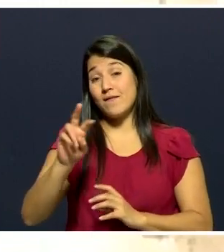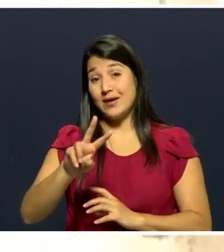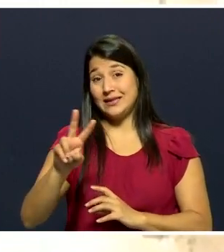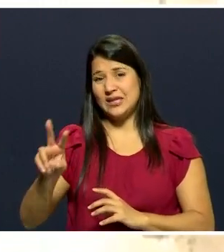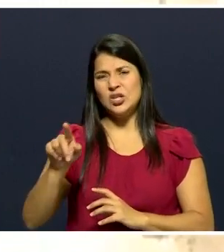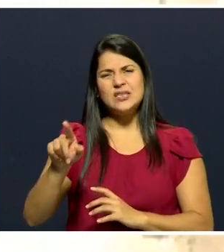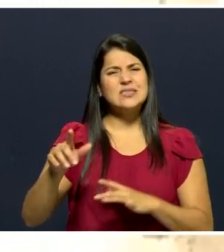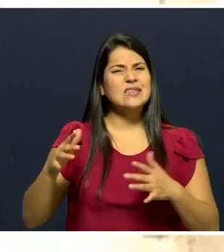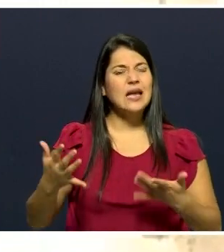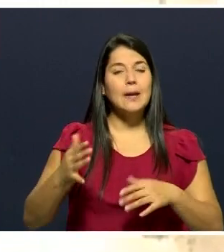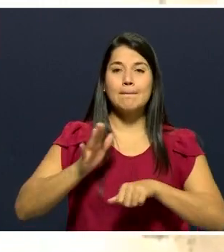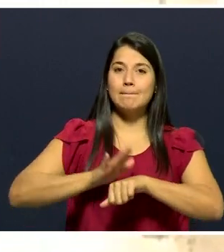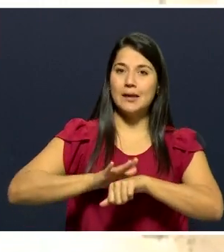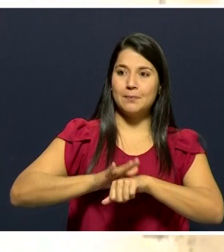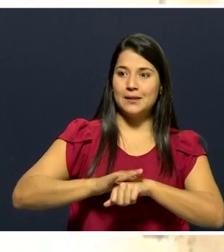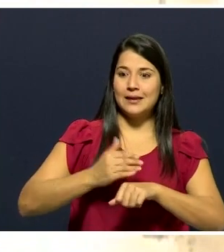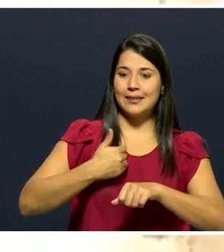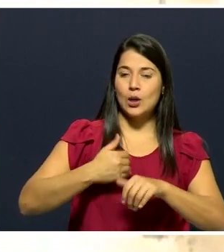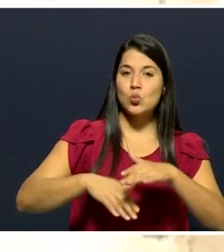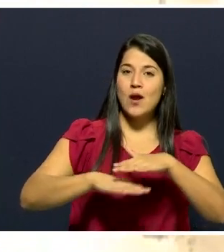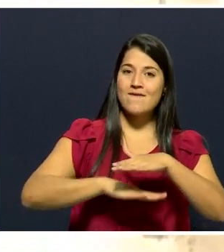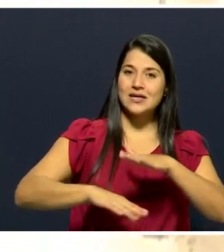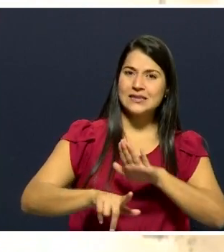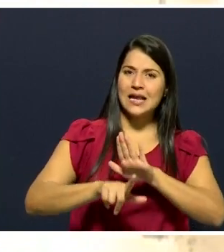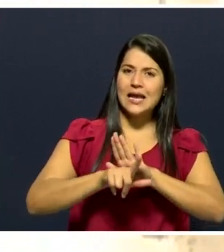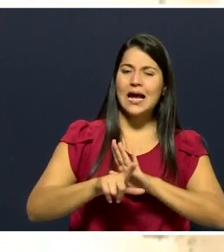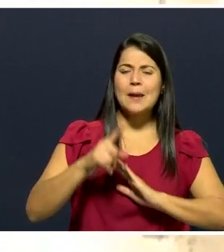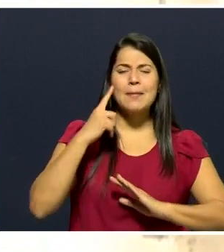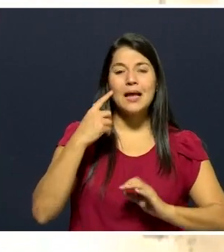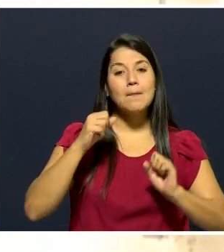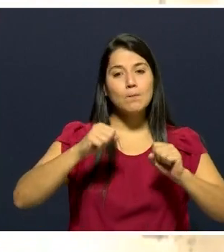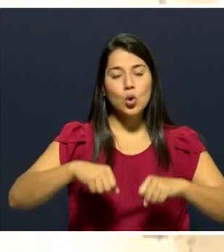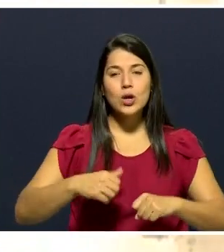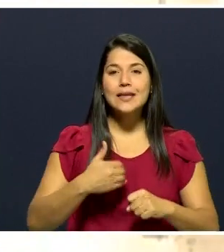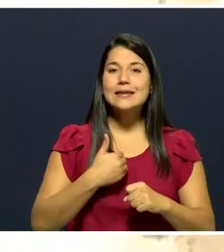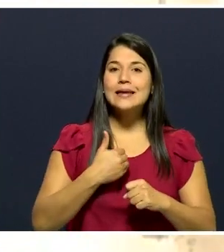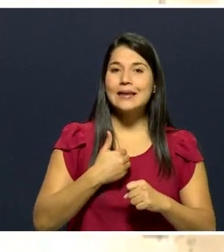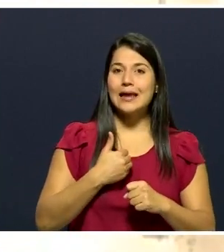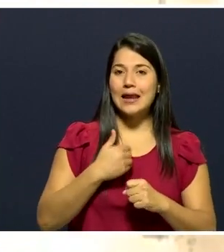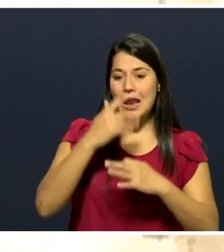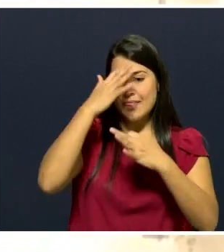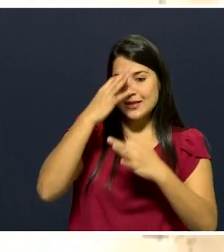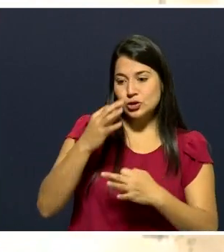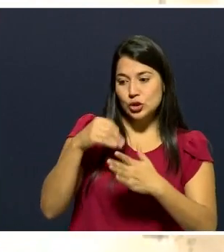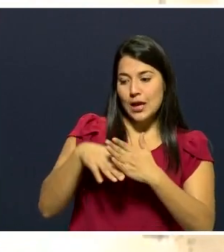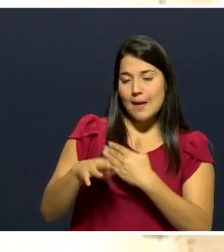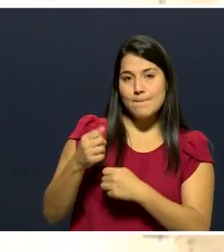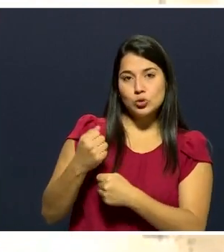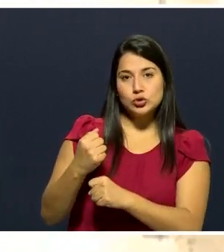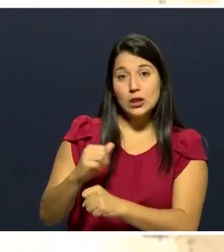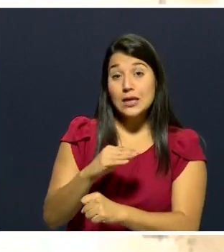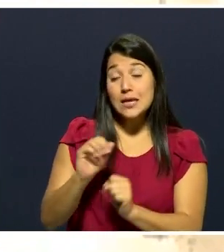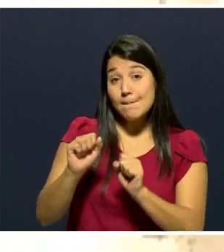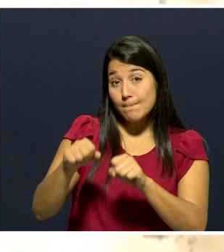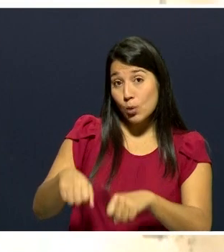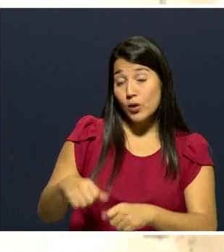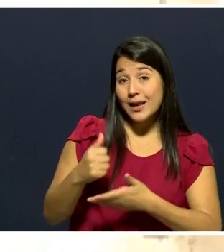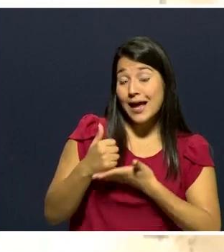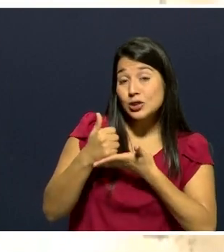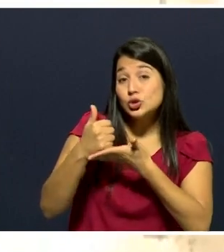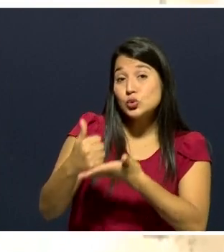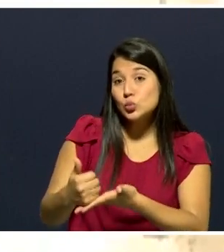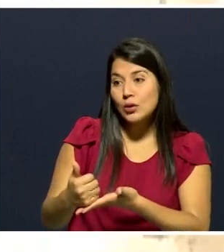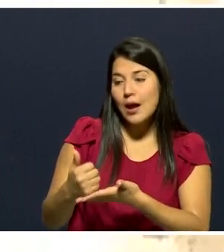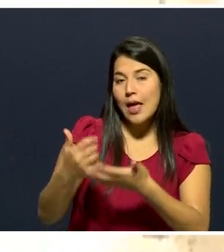dar es el fundamento legal para poder tomar las acciones como gobierno local y contribuir en ayudar